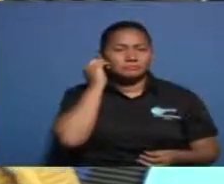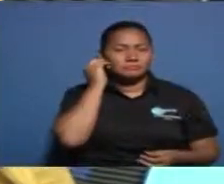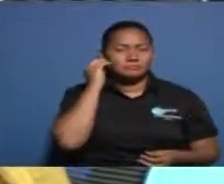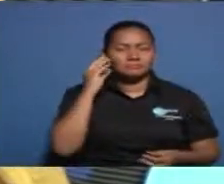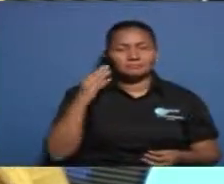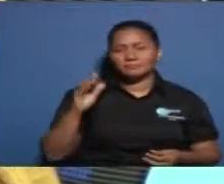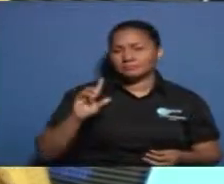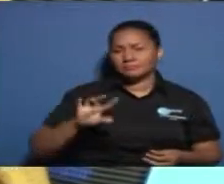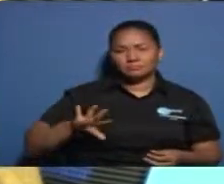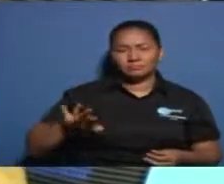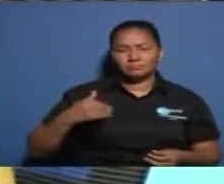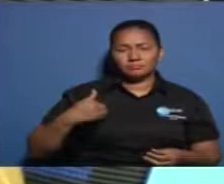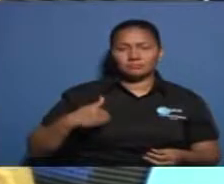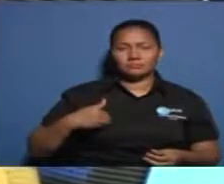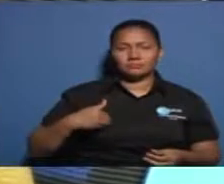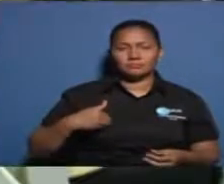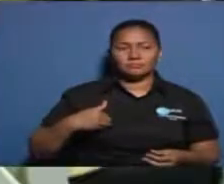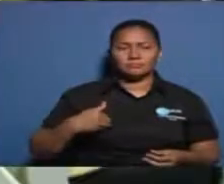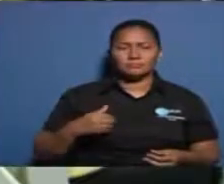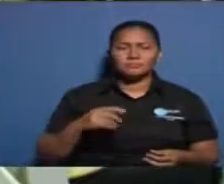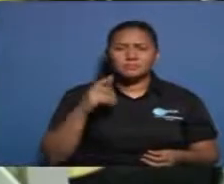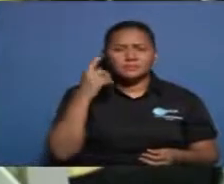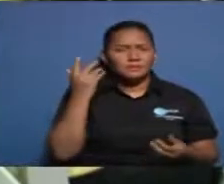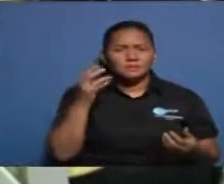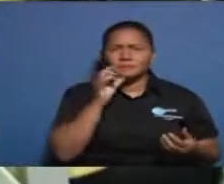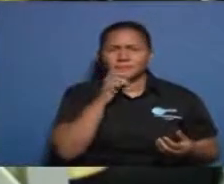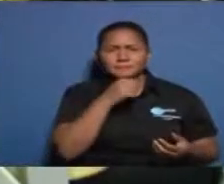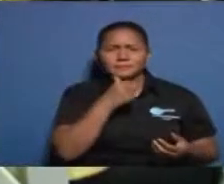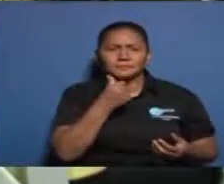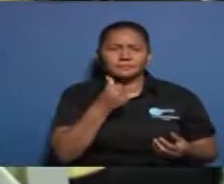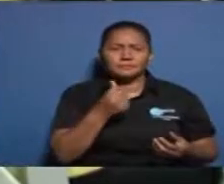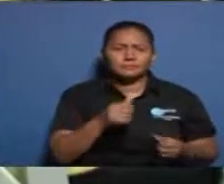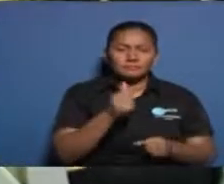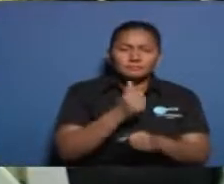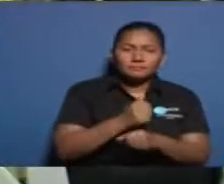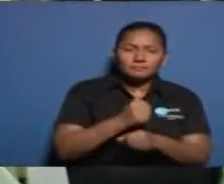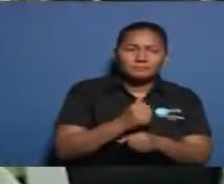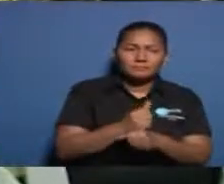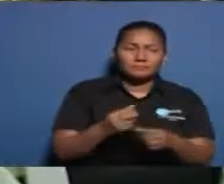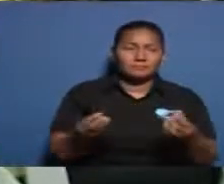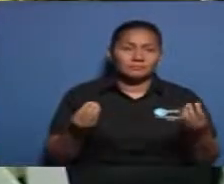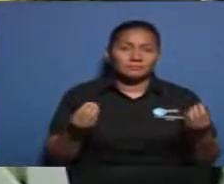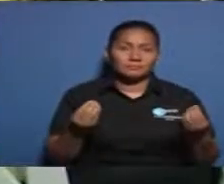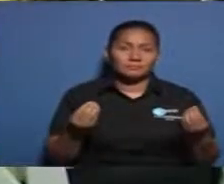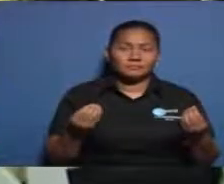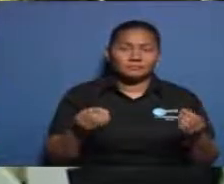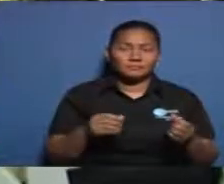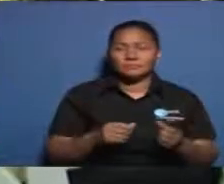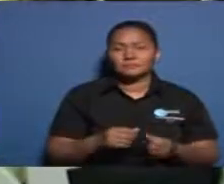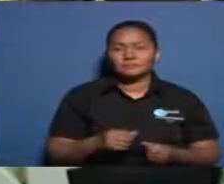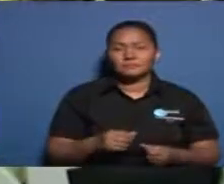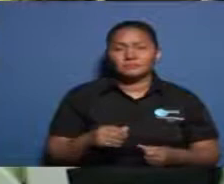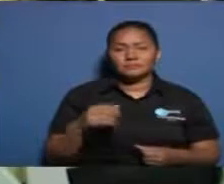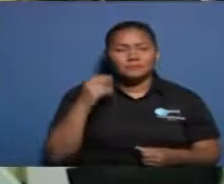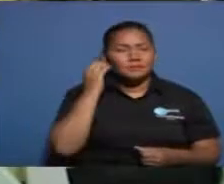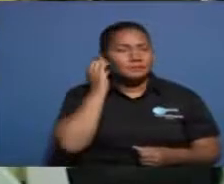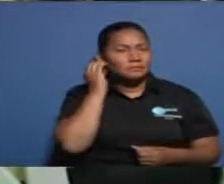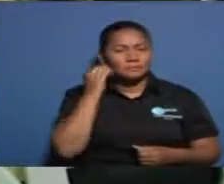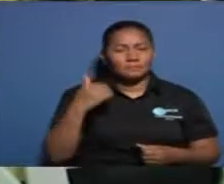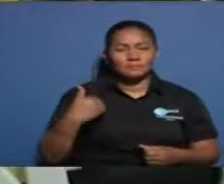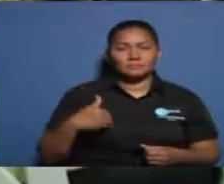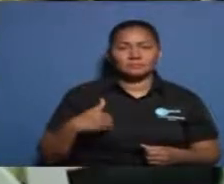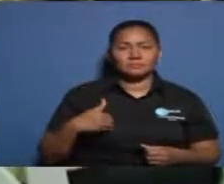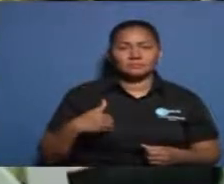mejores puestos de trabajo la mujer o el hombre yo ahí te diría varios elementos que es importante yo creo que destacar